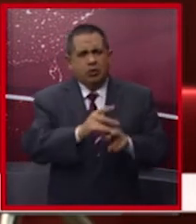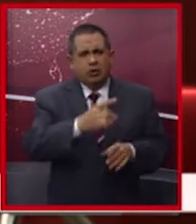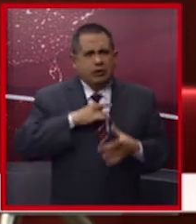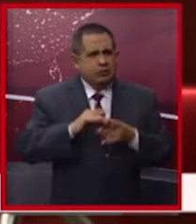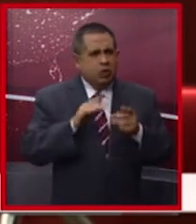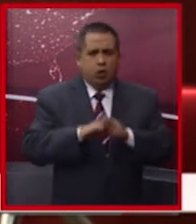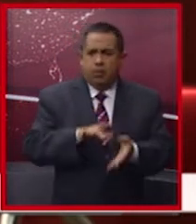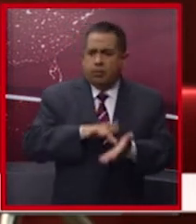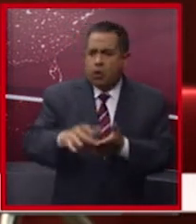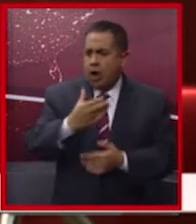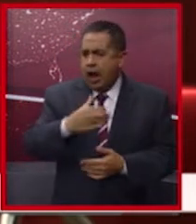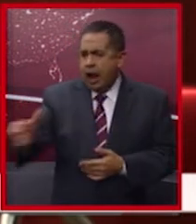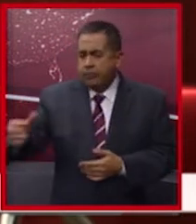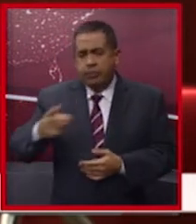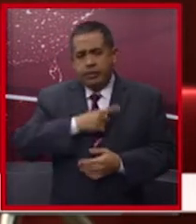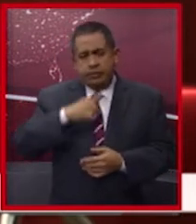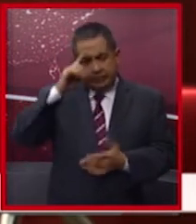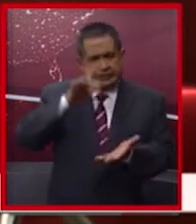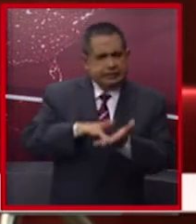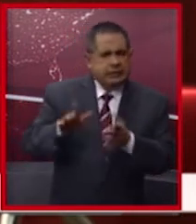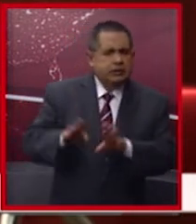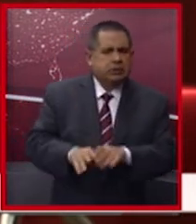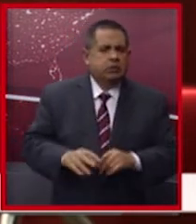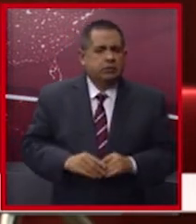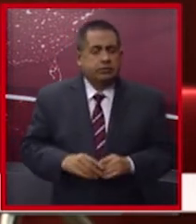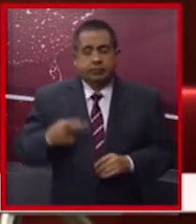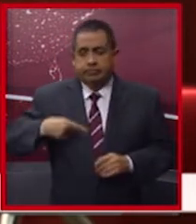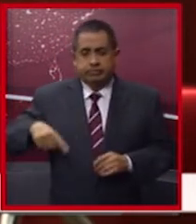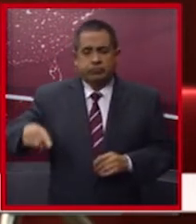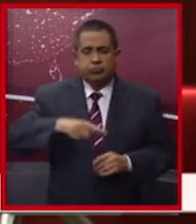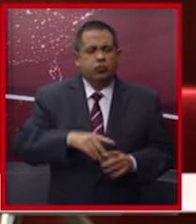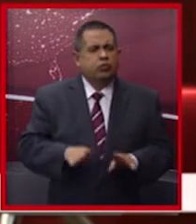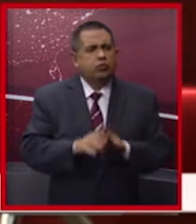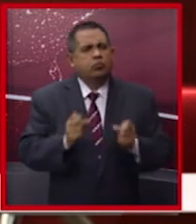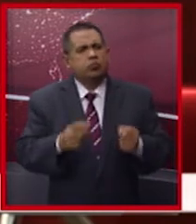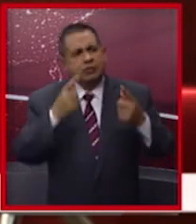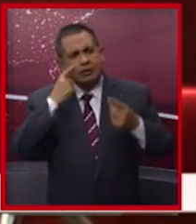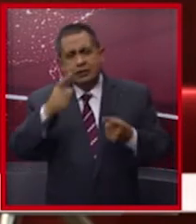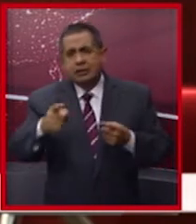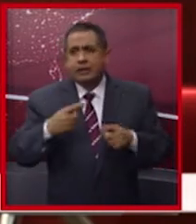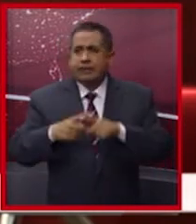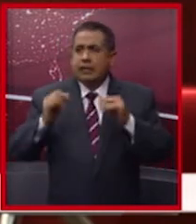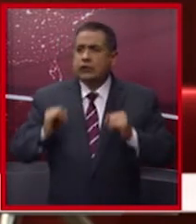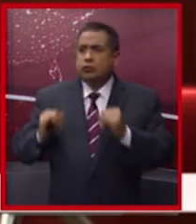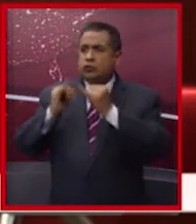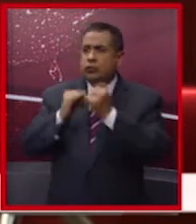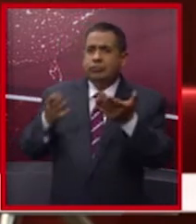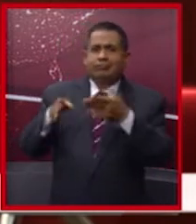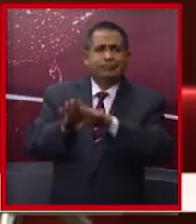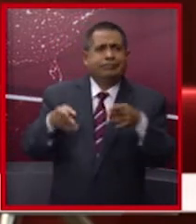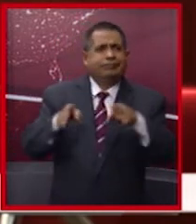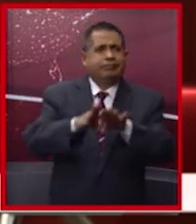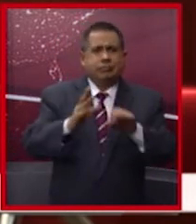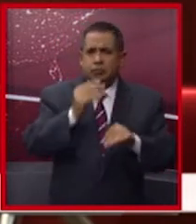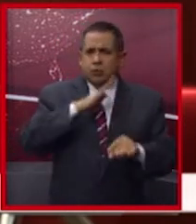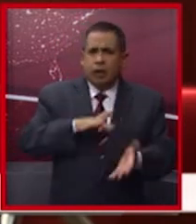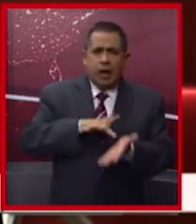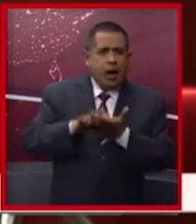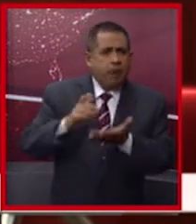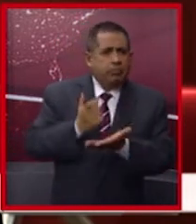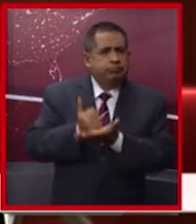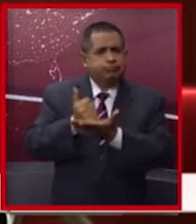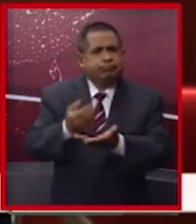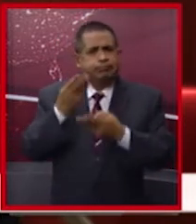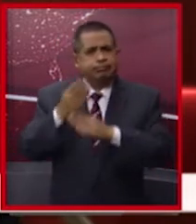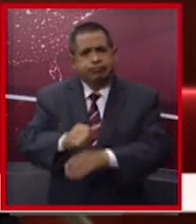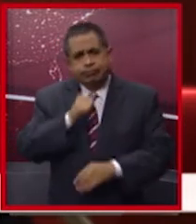de los apoyos al campo cuando había que fomentarlos? La gente se pregunta, ¿cuánto se explica por el cierre de instituciones de la banca de desarrollo y la disminución en